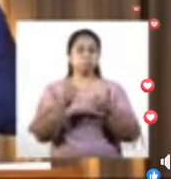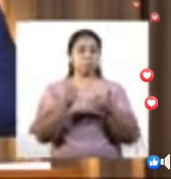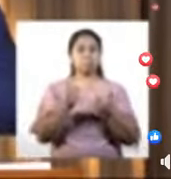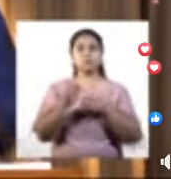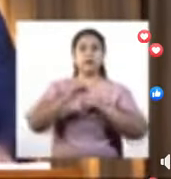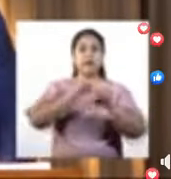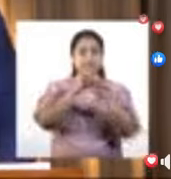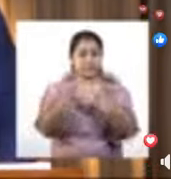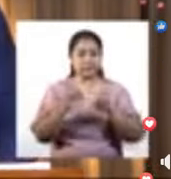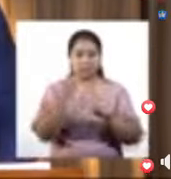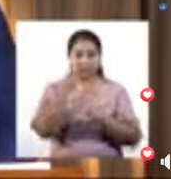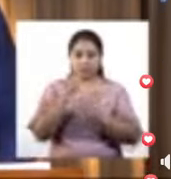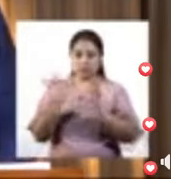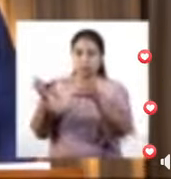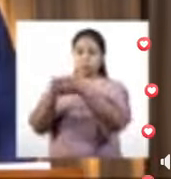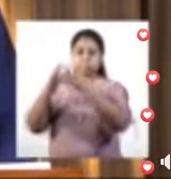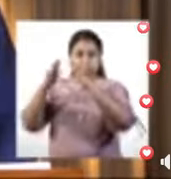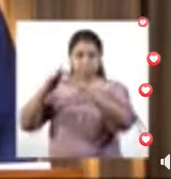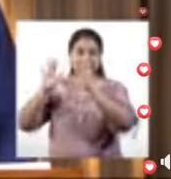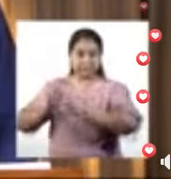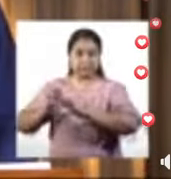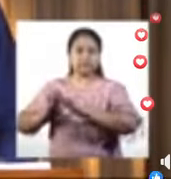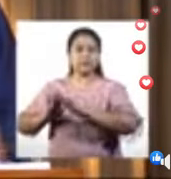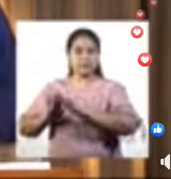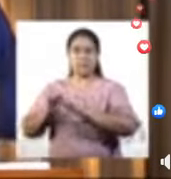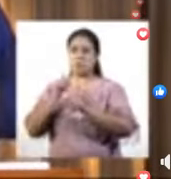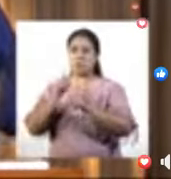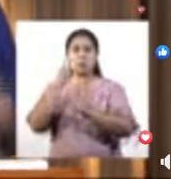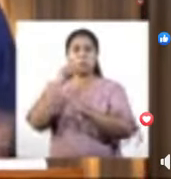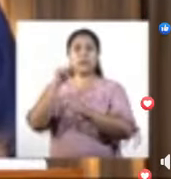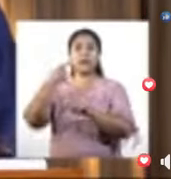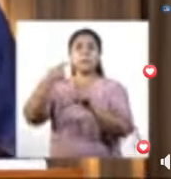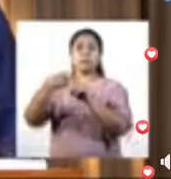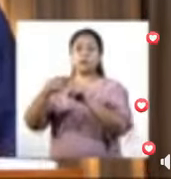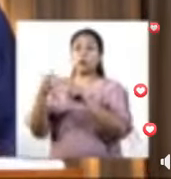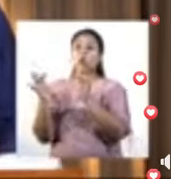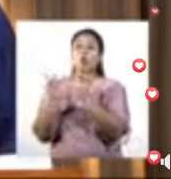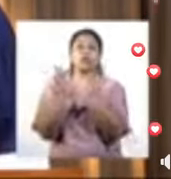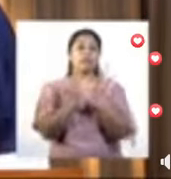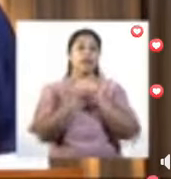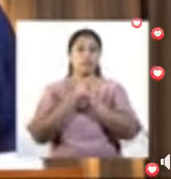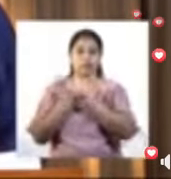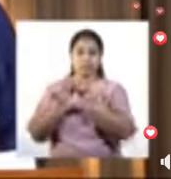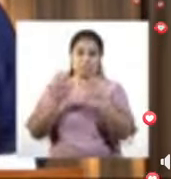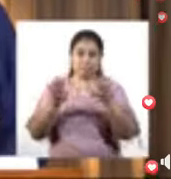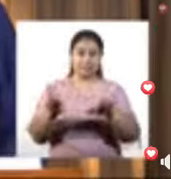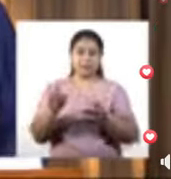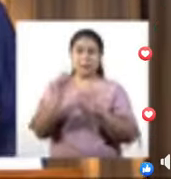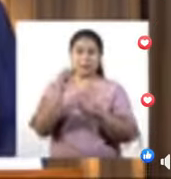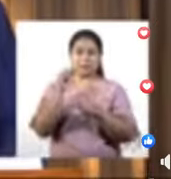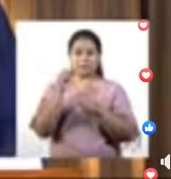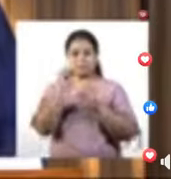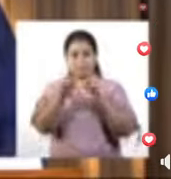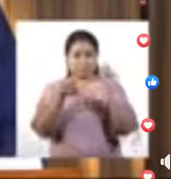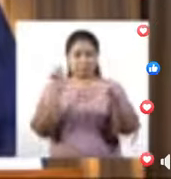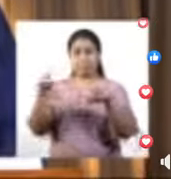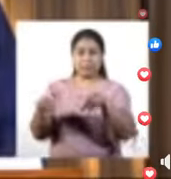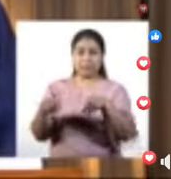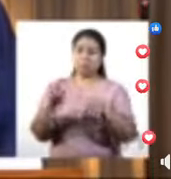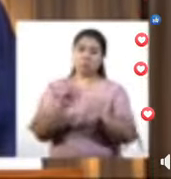funcionando el sistema de tener la cuarentena, porque las personas que han estado en contacto con personas infectadas, lo